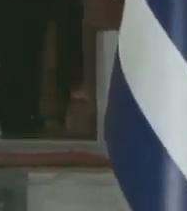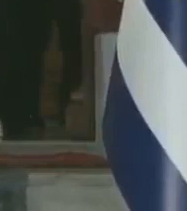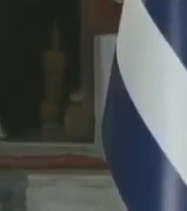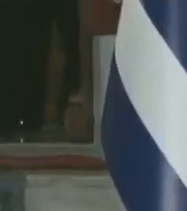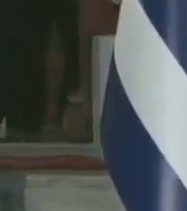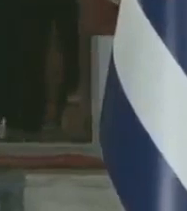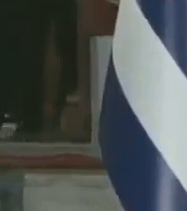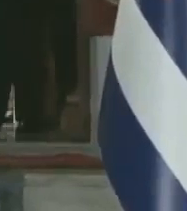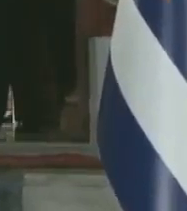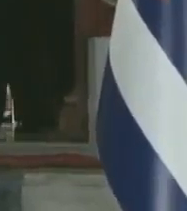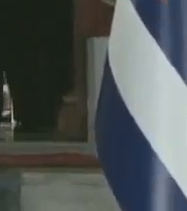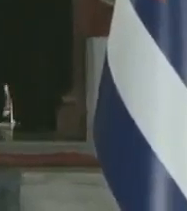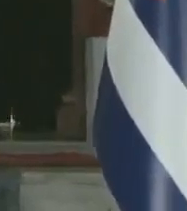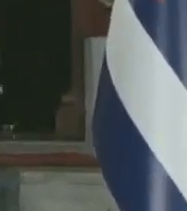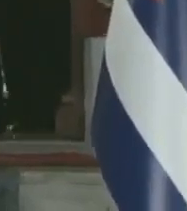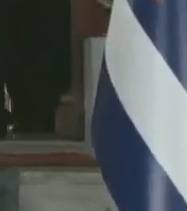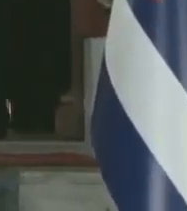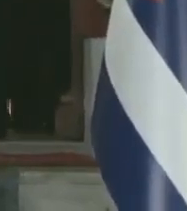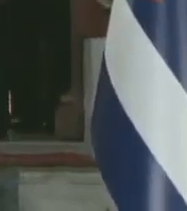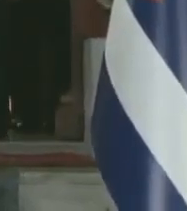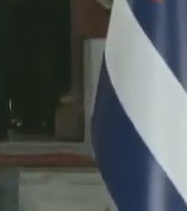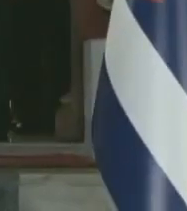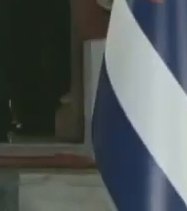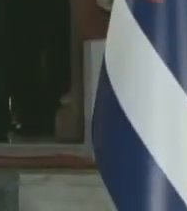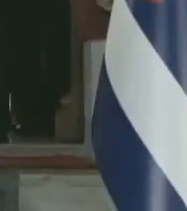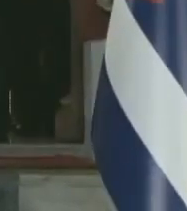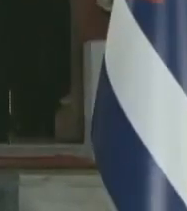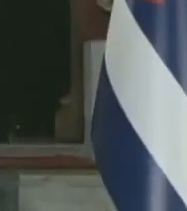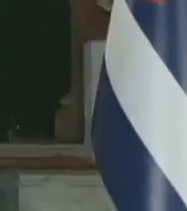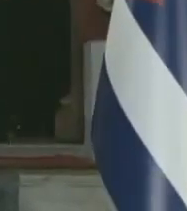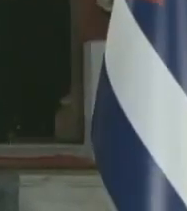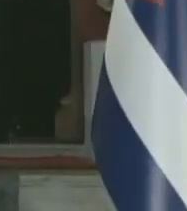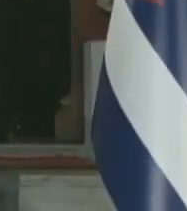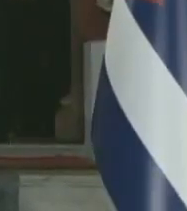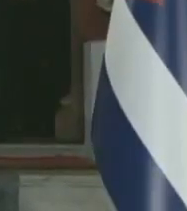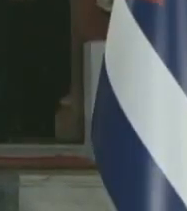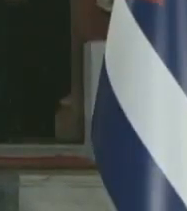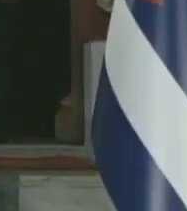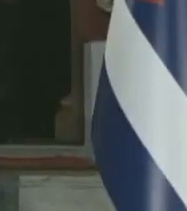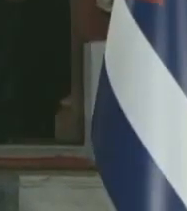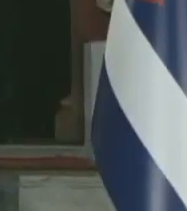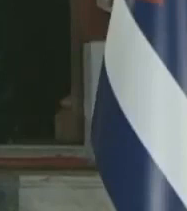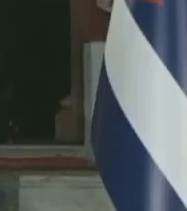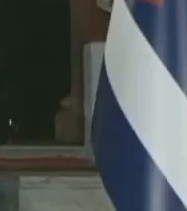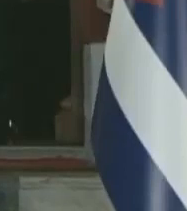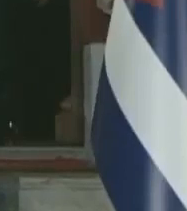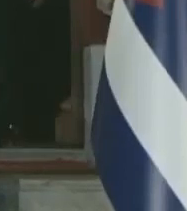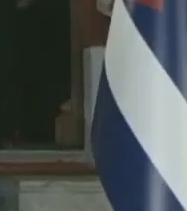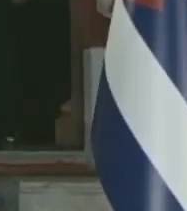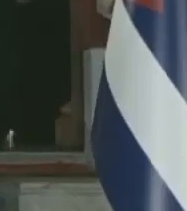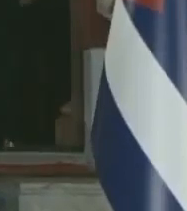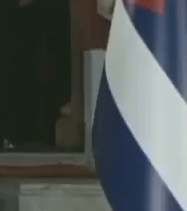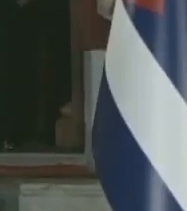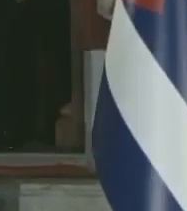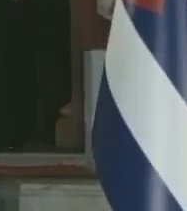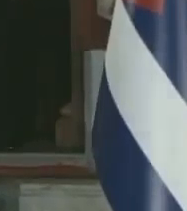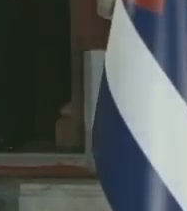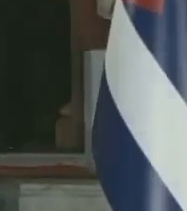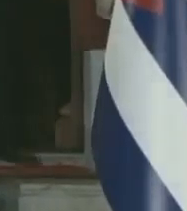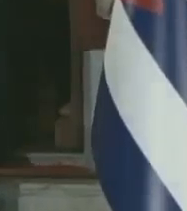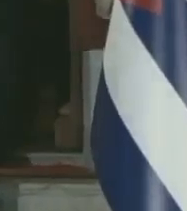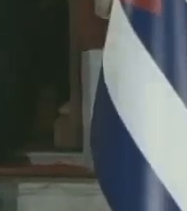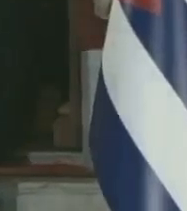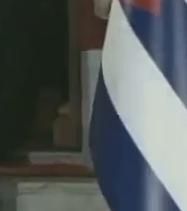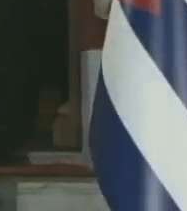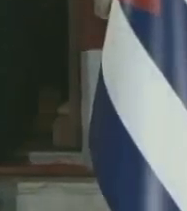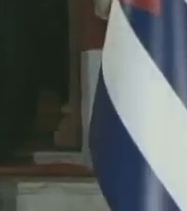una importante reunión que se ha venido desarrollando durante la tarde de hoy en el Palacio de Miraflores. En